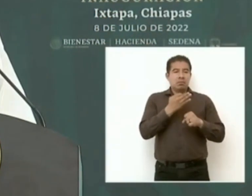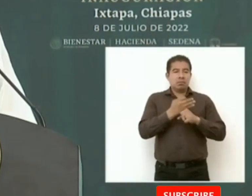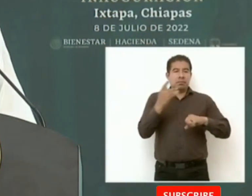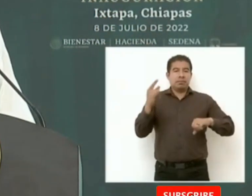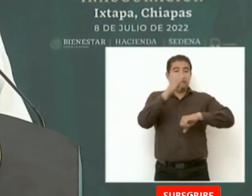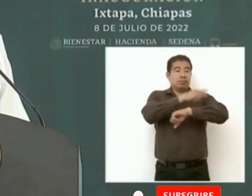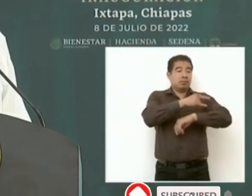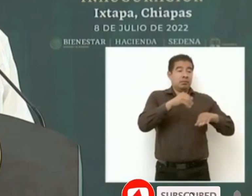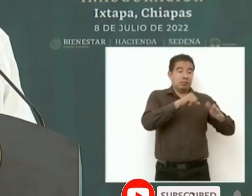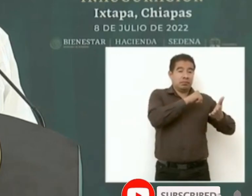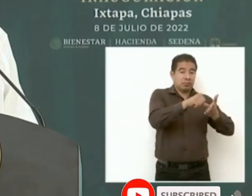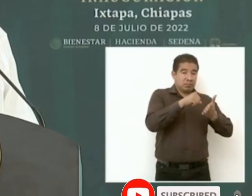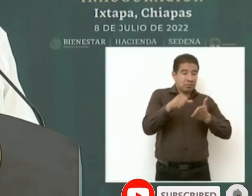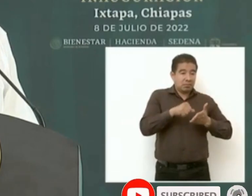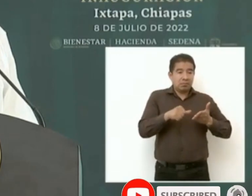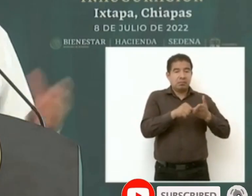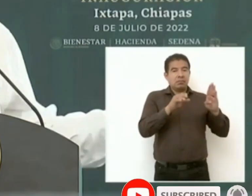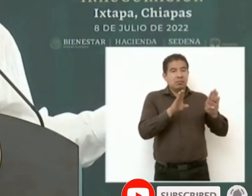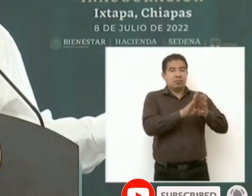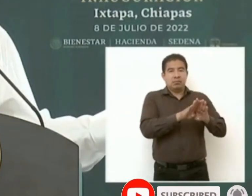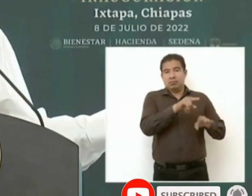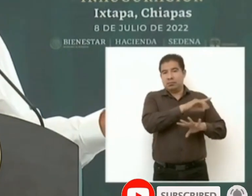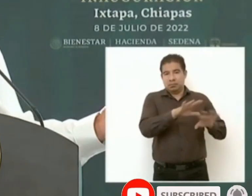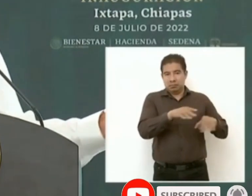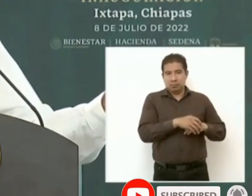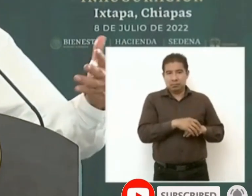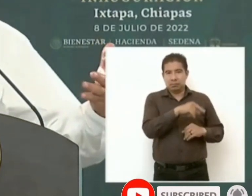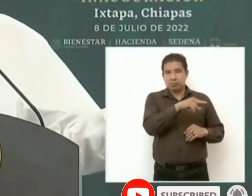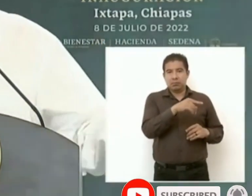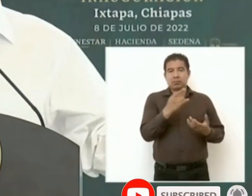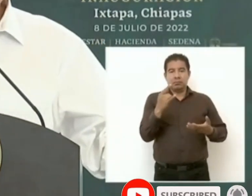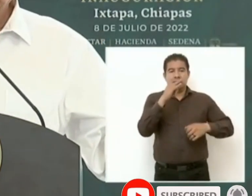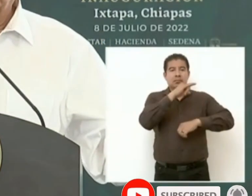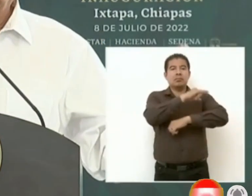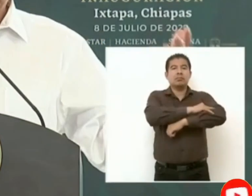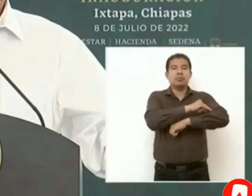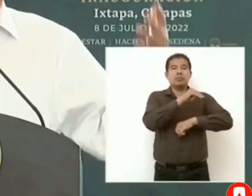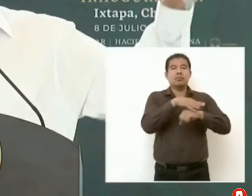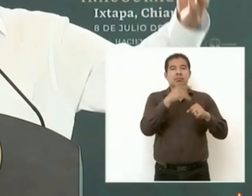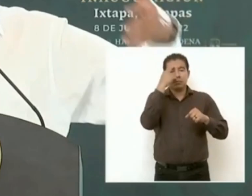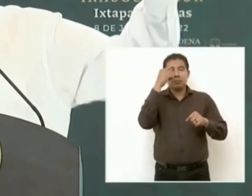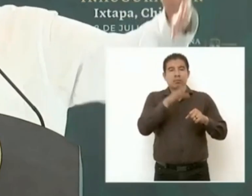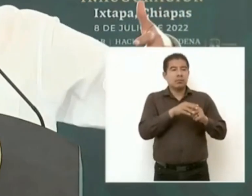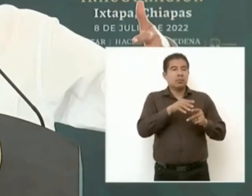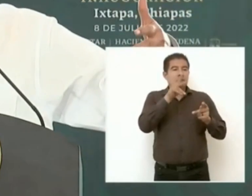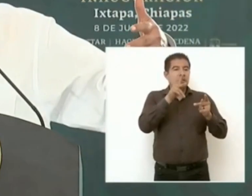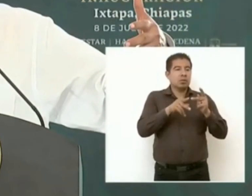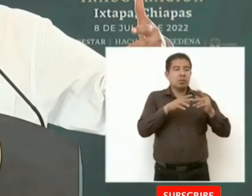aeropuerto, 600 hectáreas, y ese terreno lo iban a